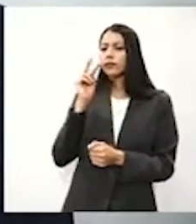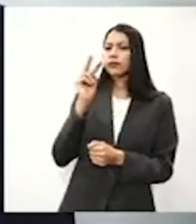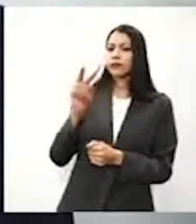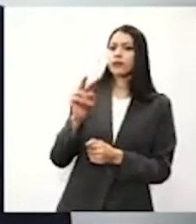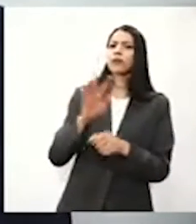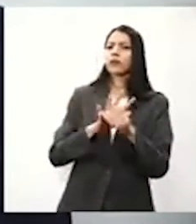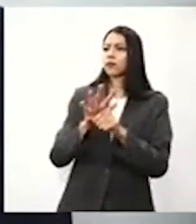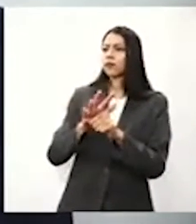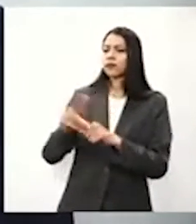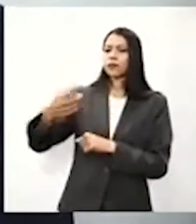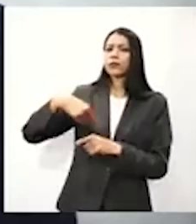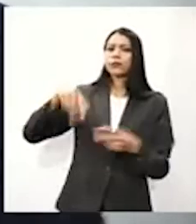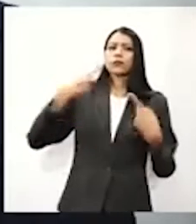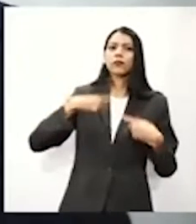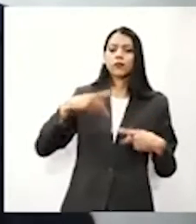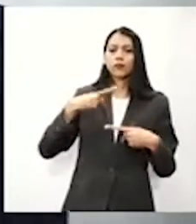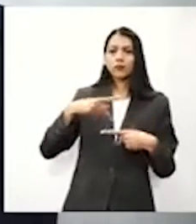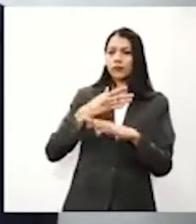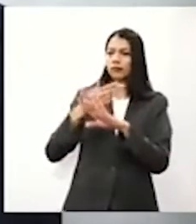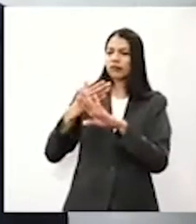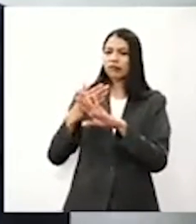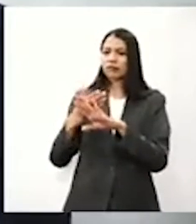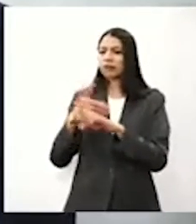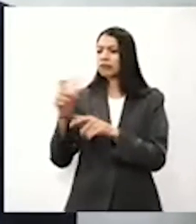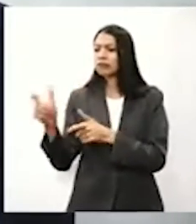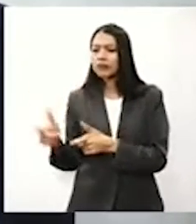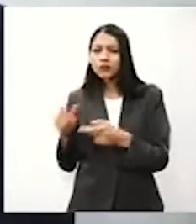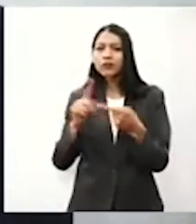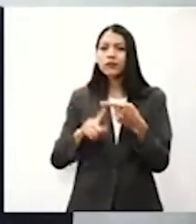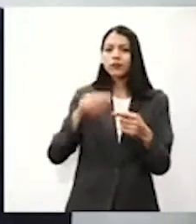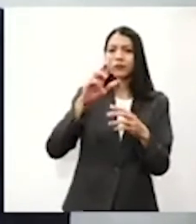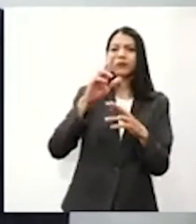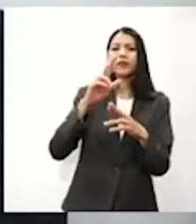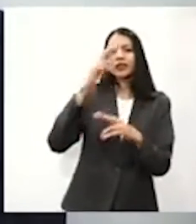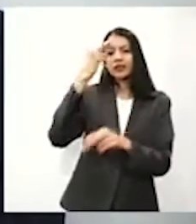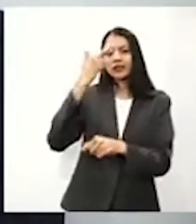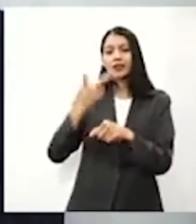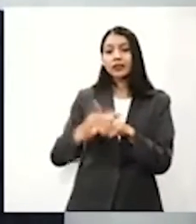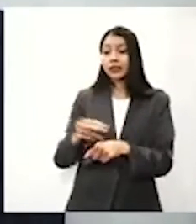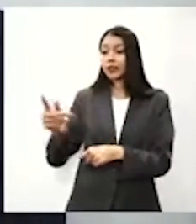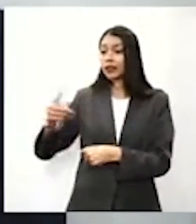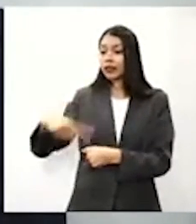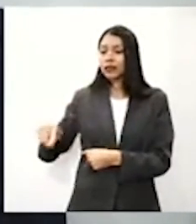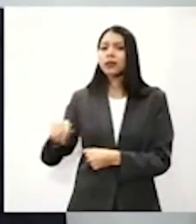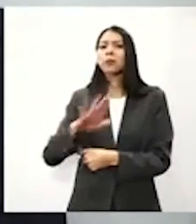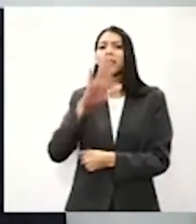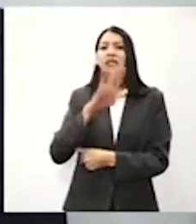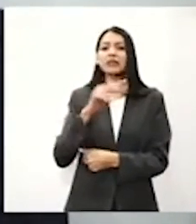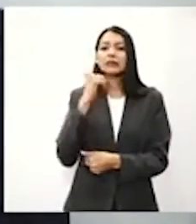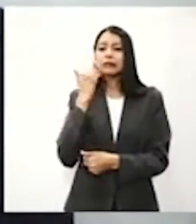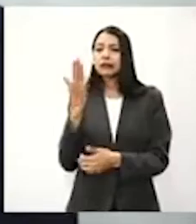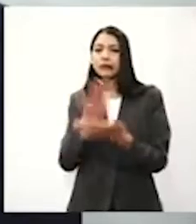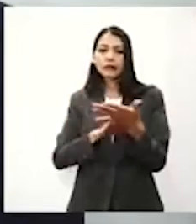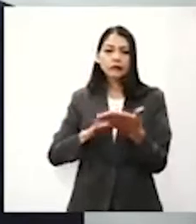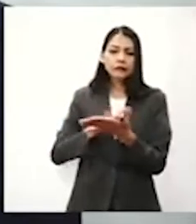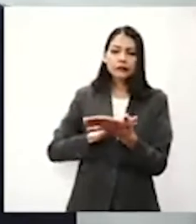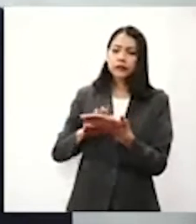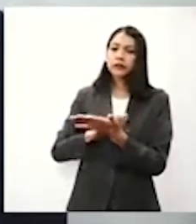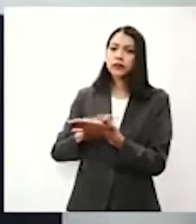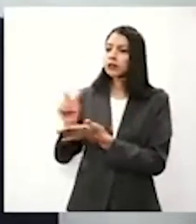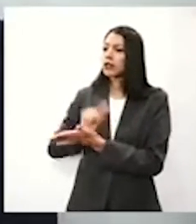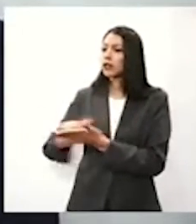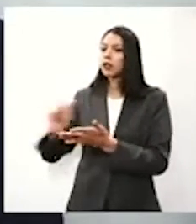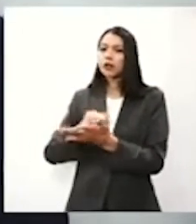de investigación que resultan idóneos, como intervenciones periciales, inspecciones, más de una docena de entrevistas, en su mayoría